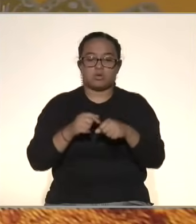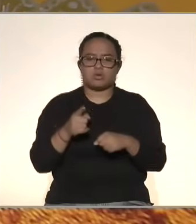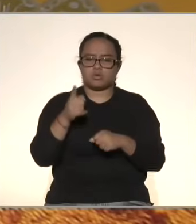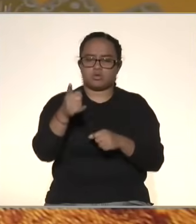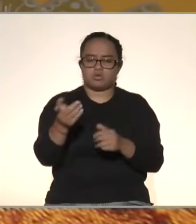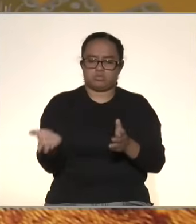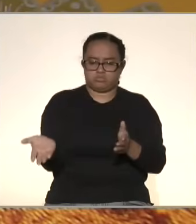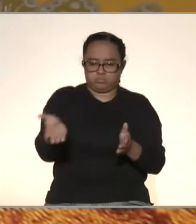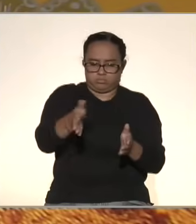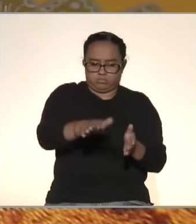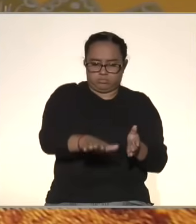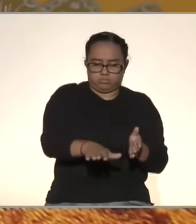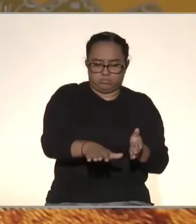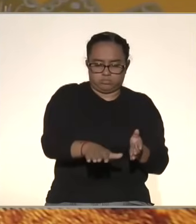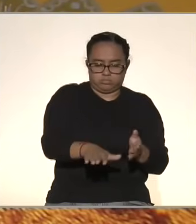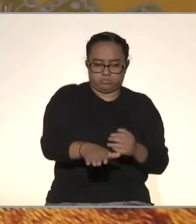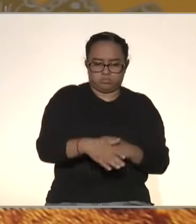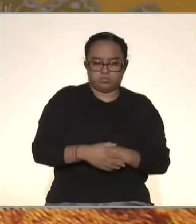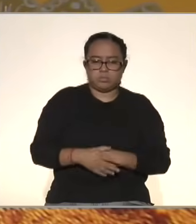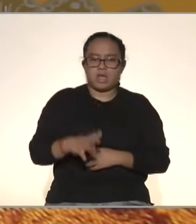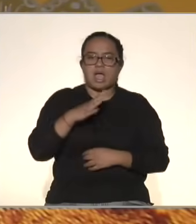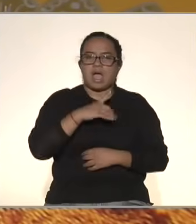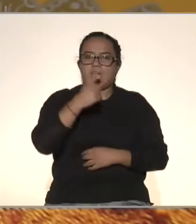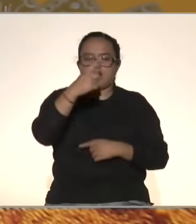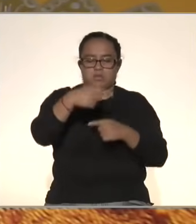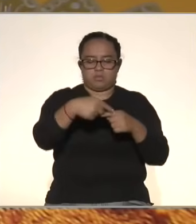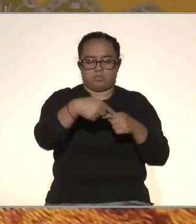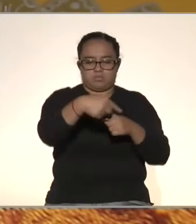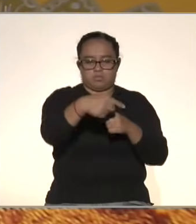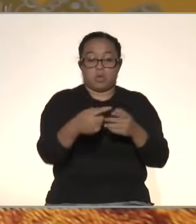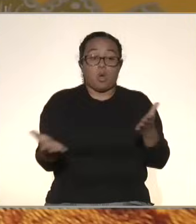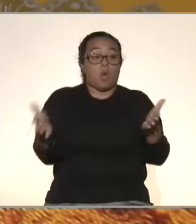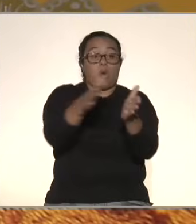doblas dejando un espacio acá